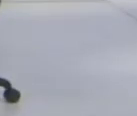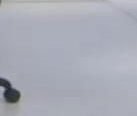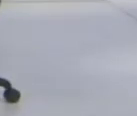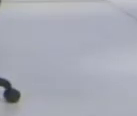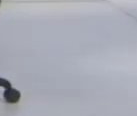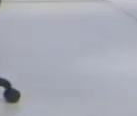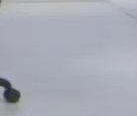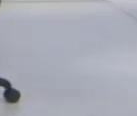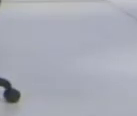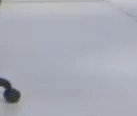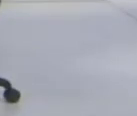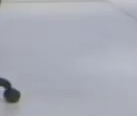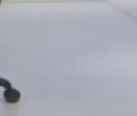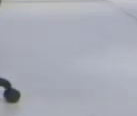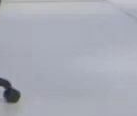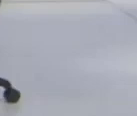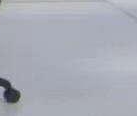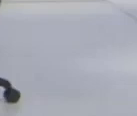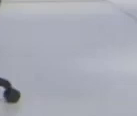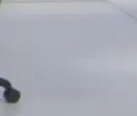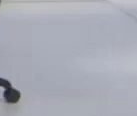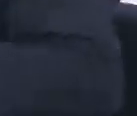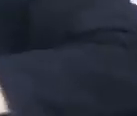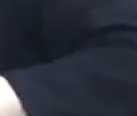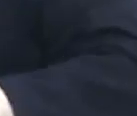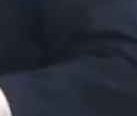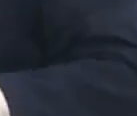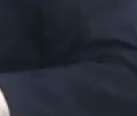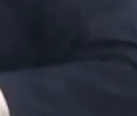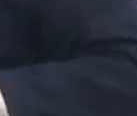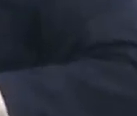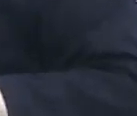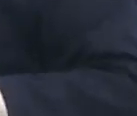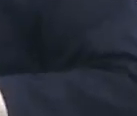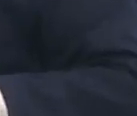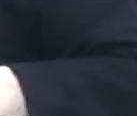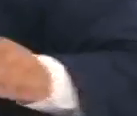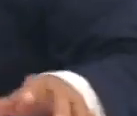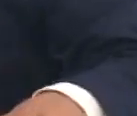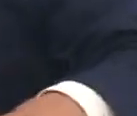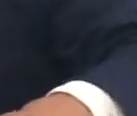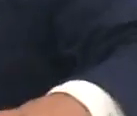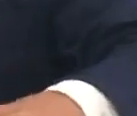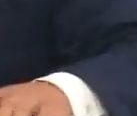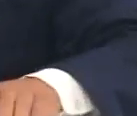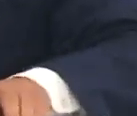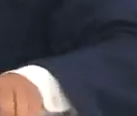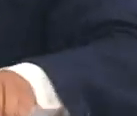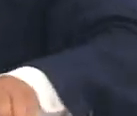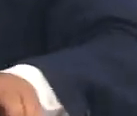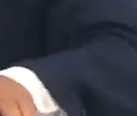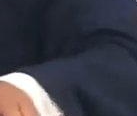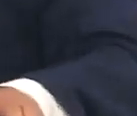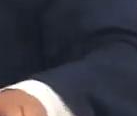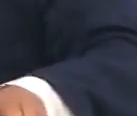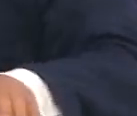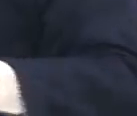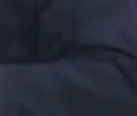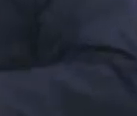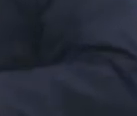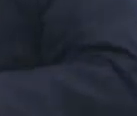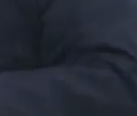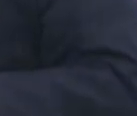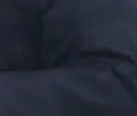por VTV y sus emisoras aliadas. Amigos, de vuelta con ustedes, le damos la bienvenida a nuestra primera invitada.